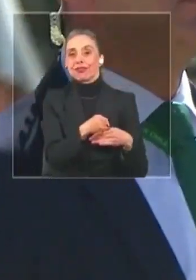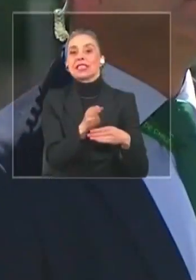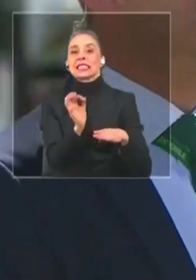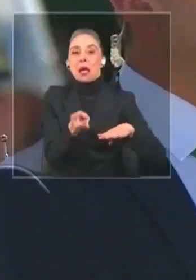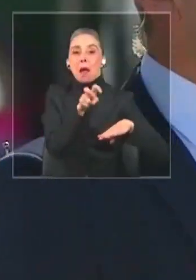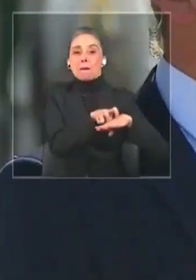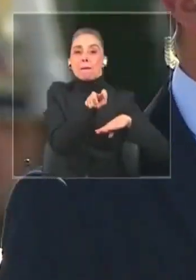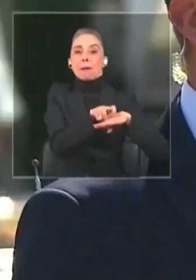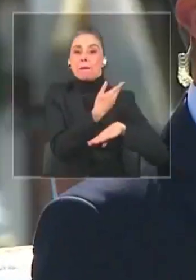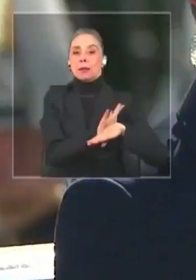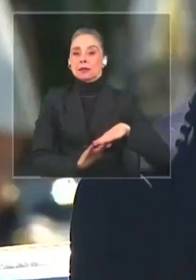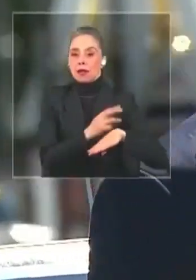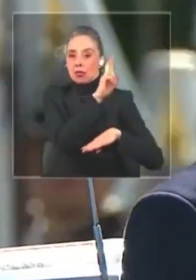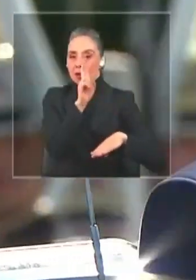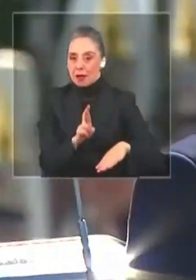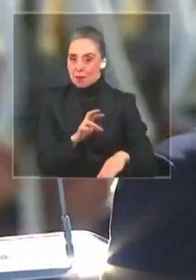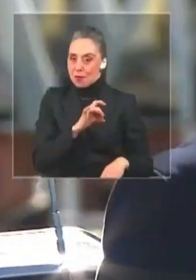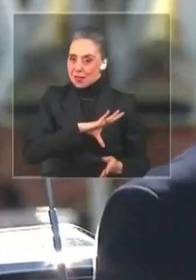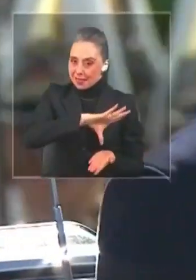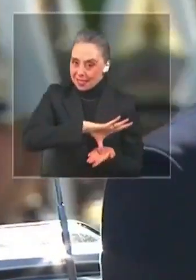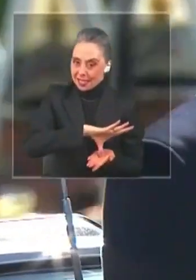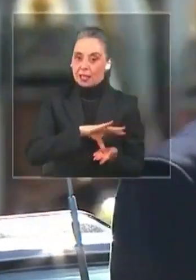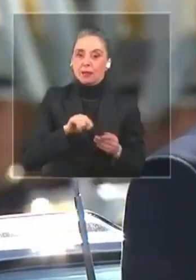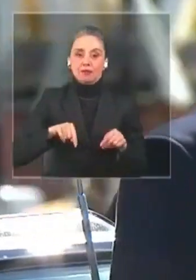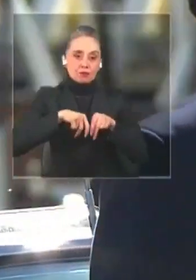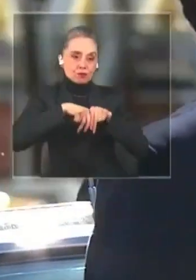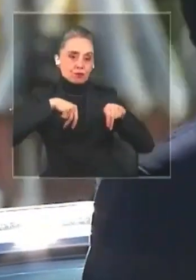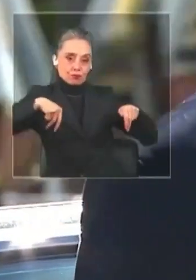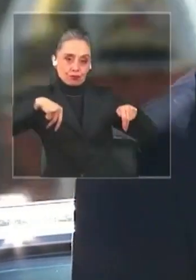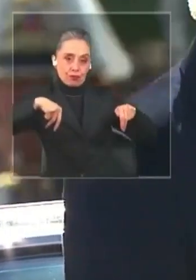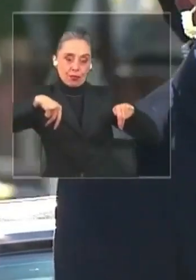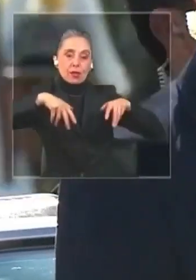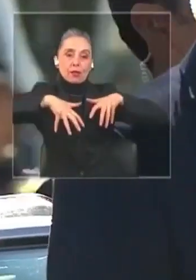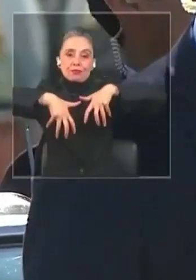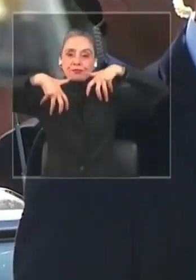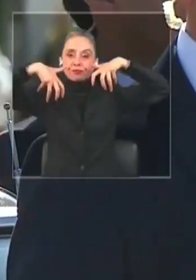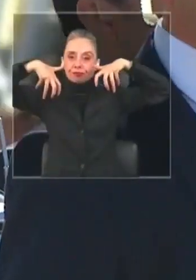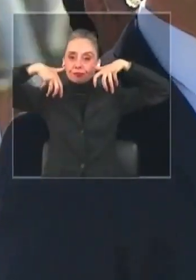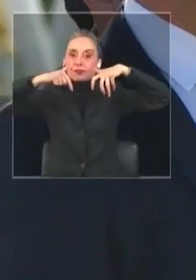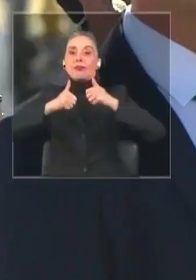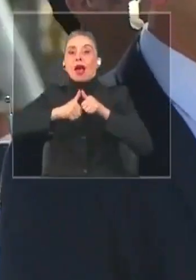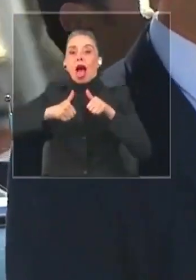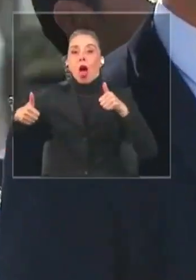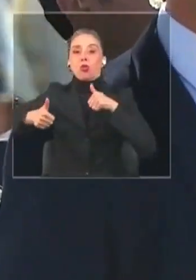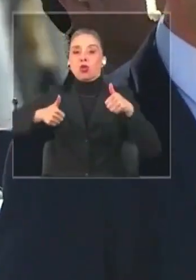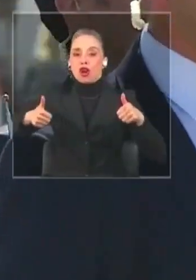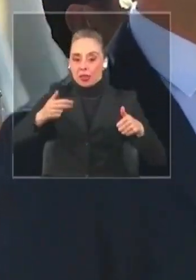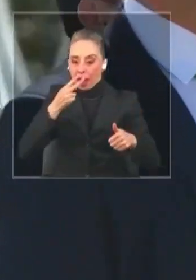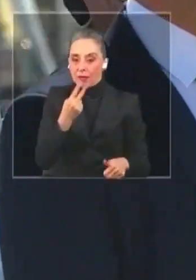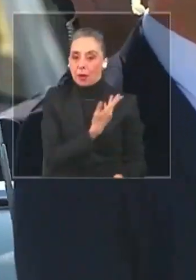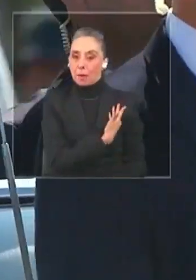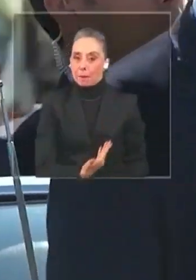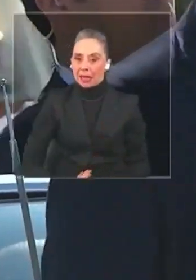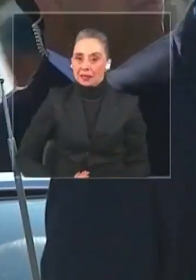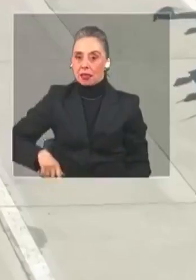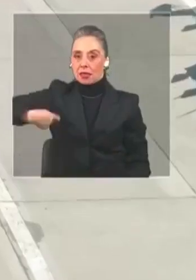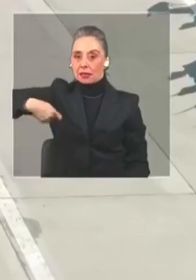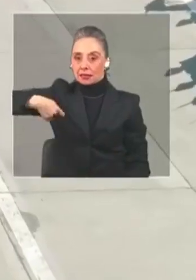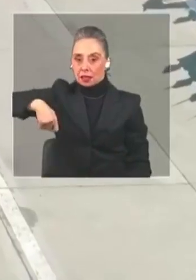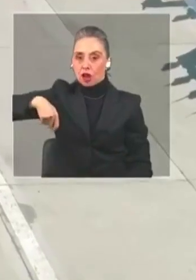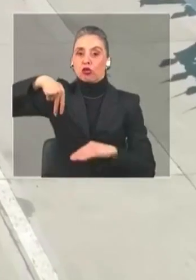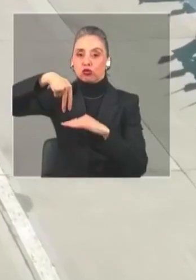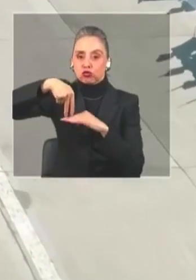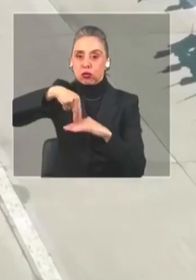presidencia de la República de nuestro país. Y acá en la testera están, bueno, buena parte ya de las autoridades. Vemos ahí al presidente del Senado,